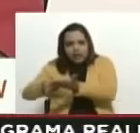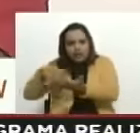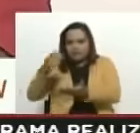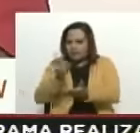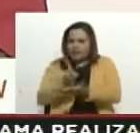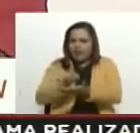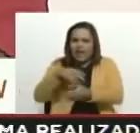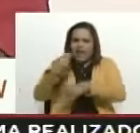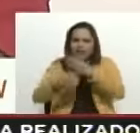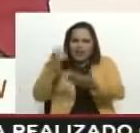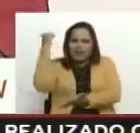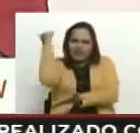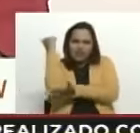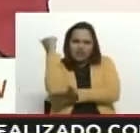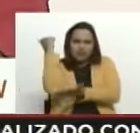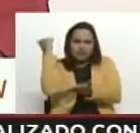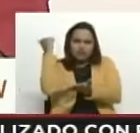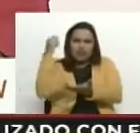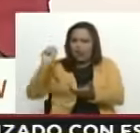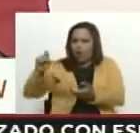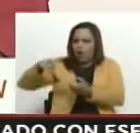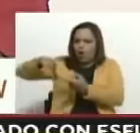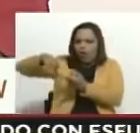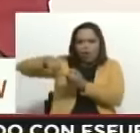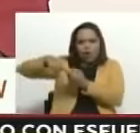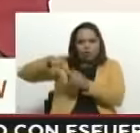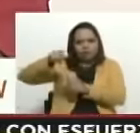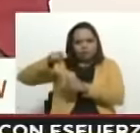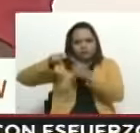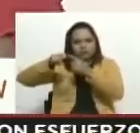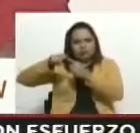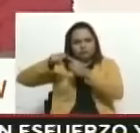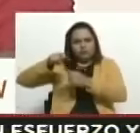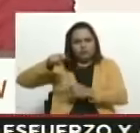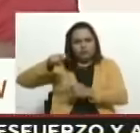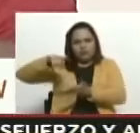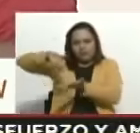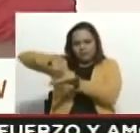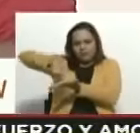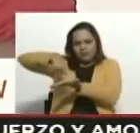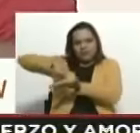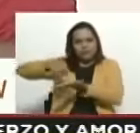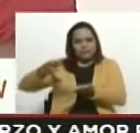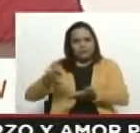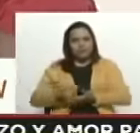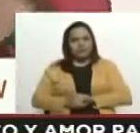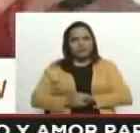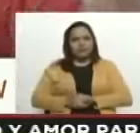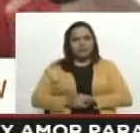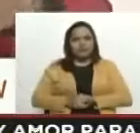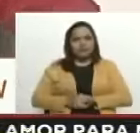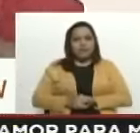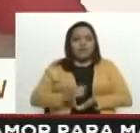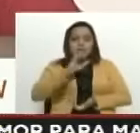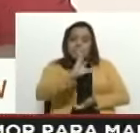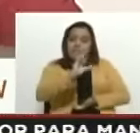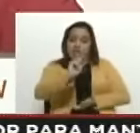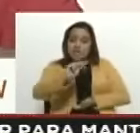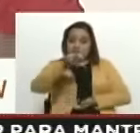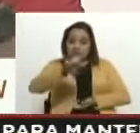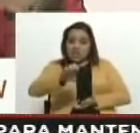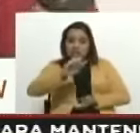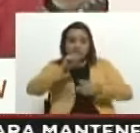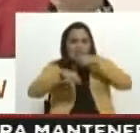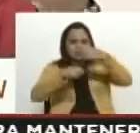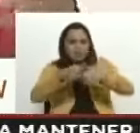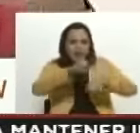digital. Con esto, la huella digital, Enrique Mendoza. Cuando el CNE, después de